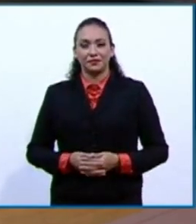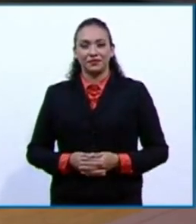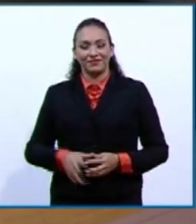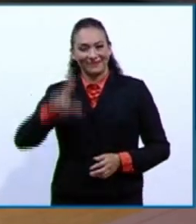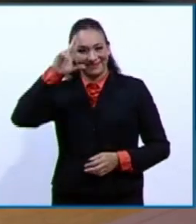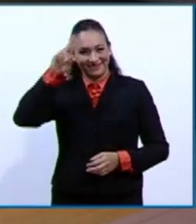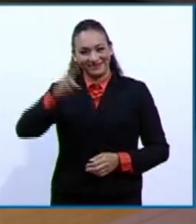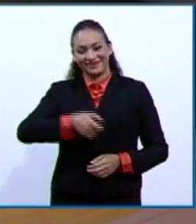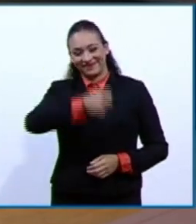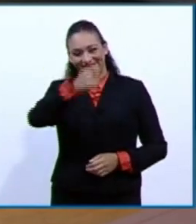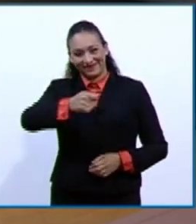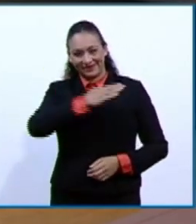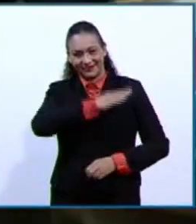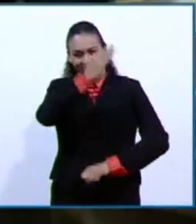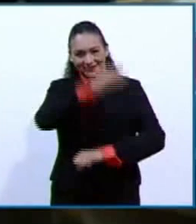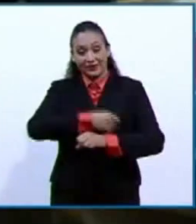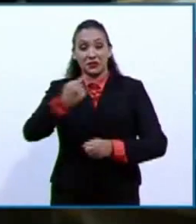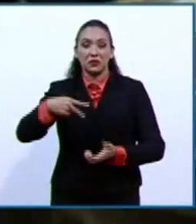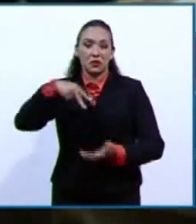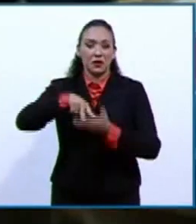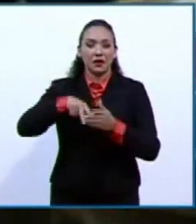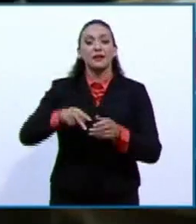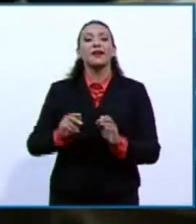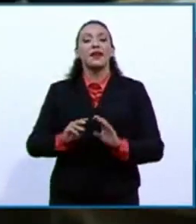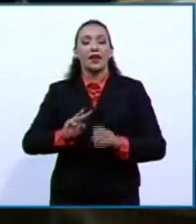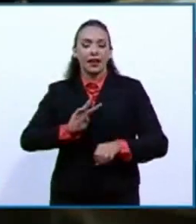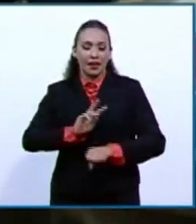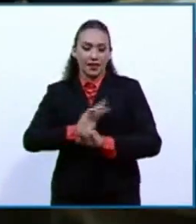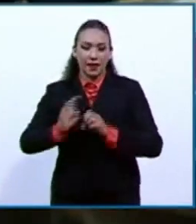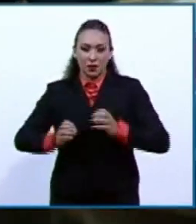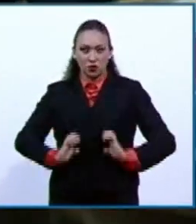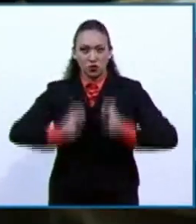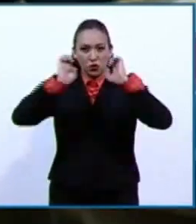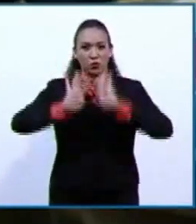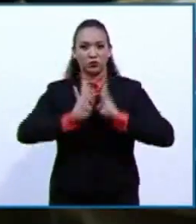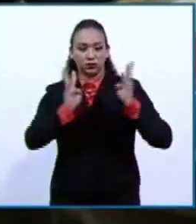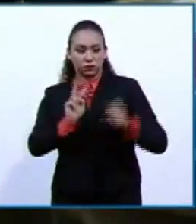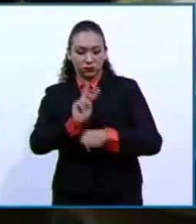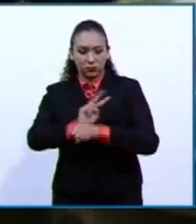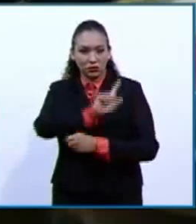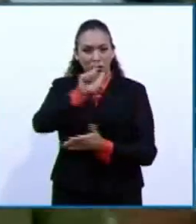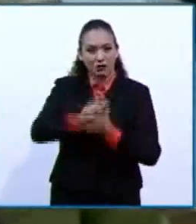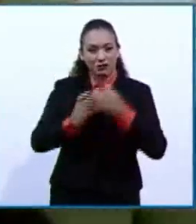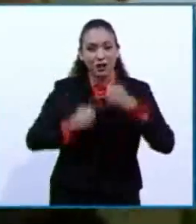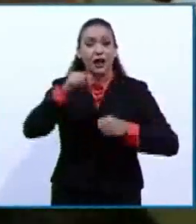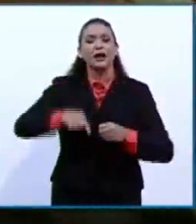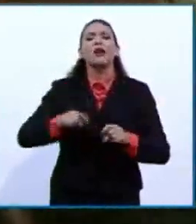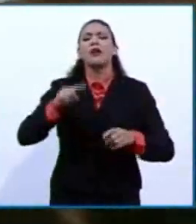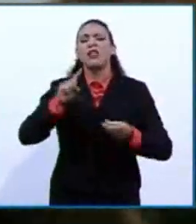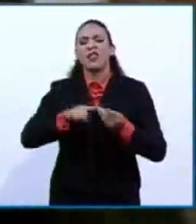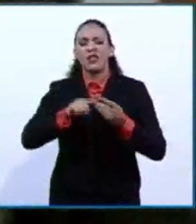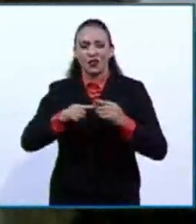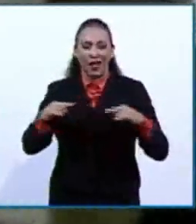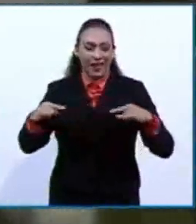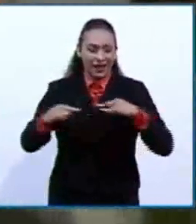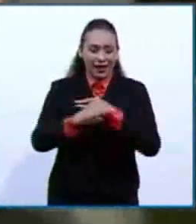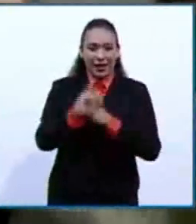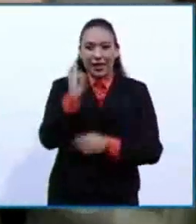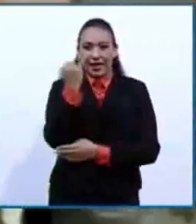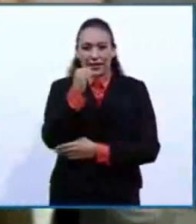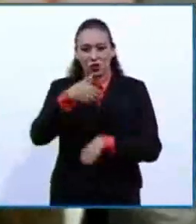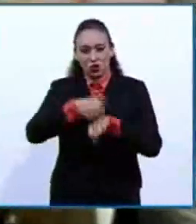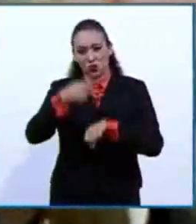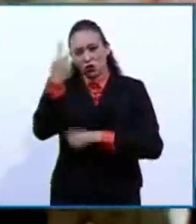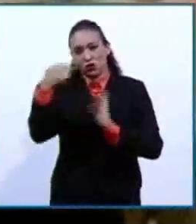Hola, ¿qué tal? Te saludo desde el edificio sede del Consejo de la Judicatura Federal, ubicado aquí en Avenida de los Insurgentes,